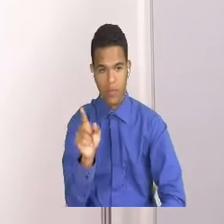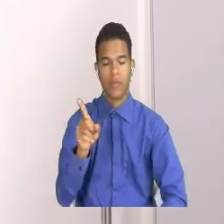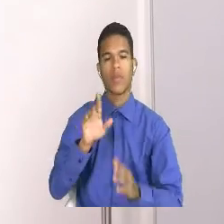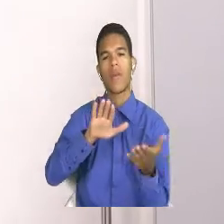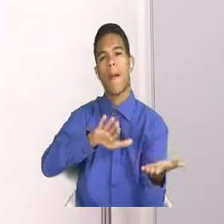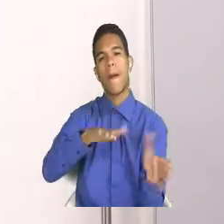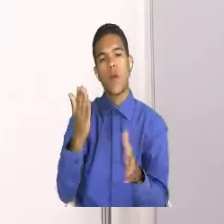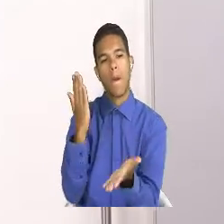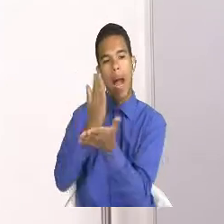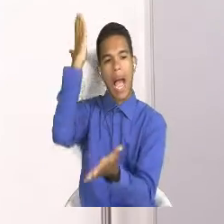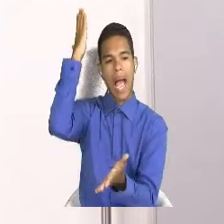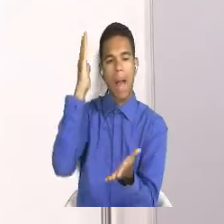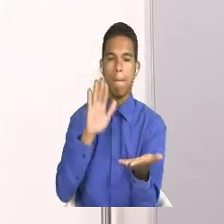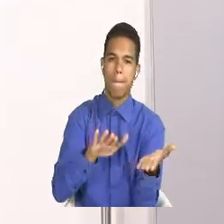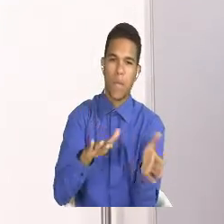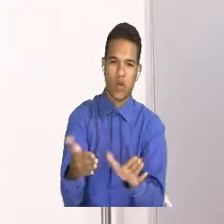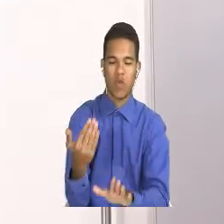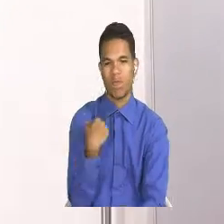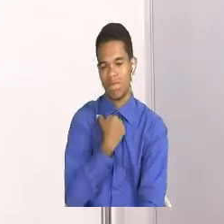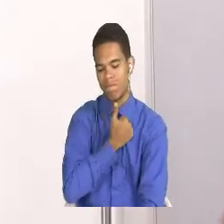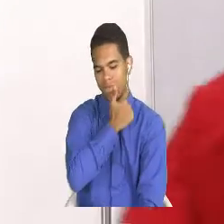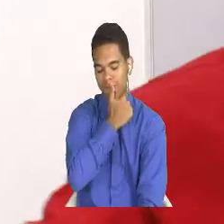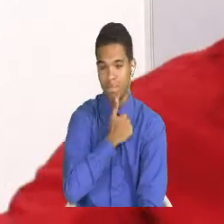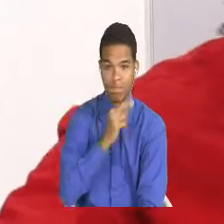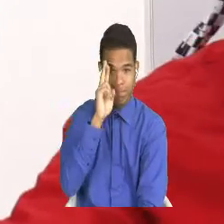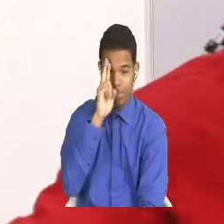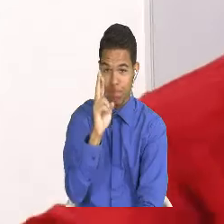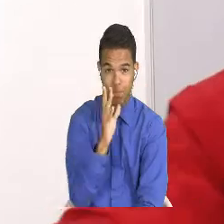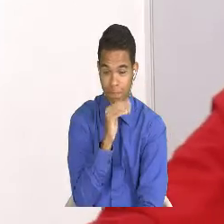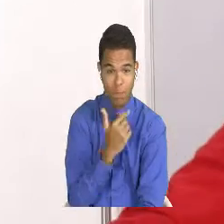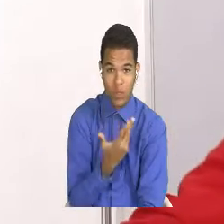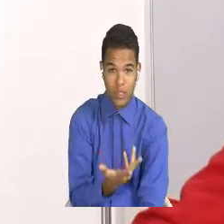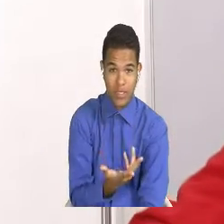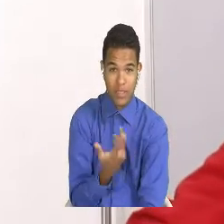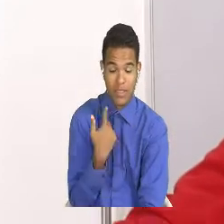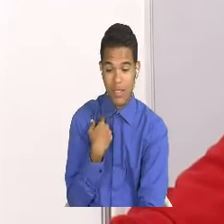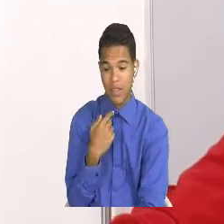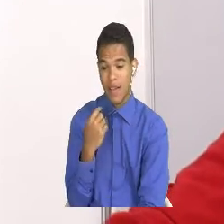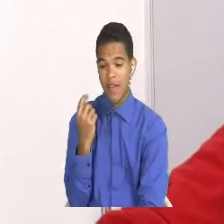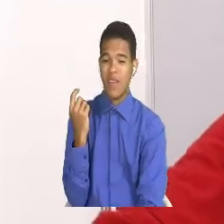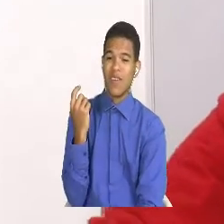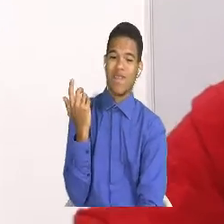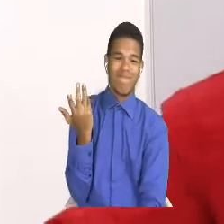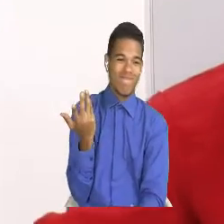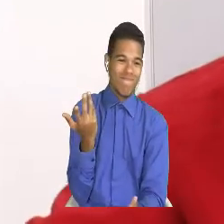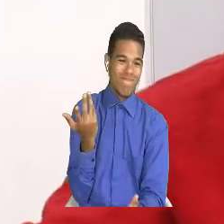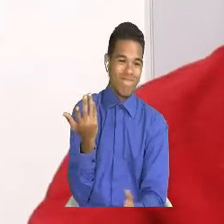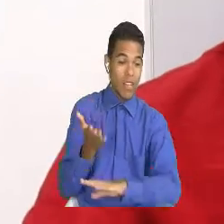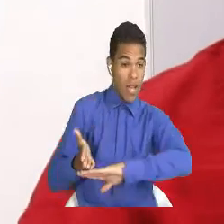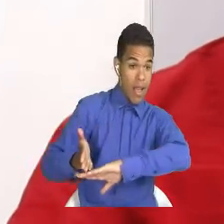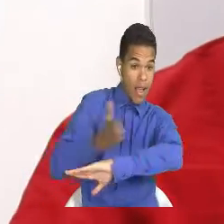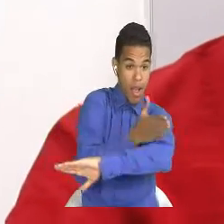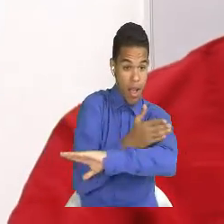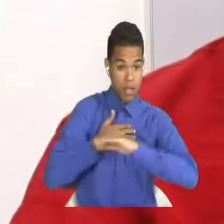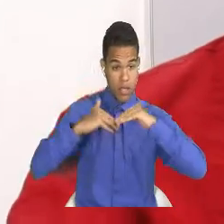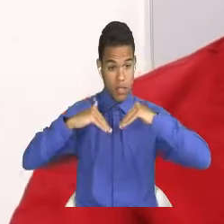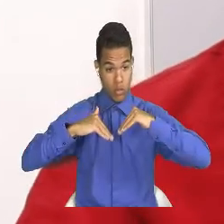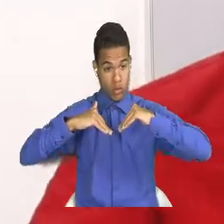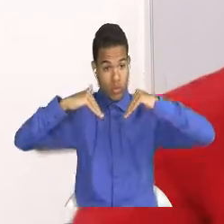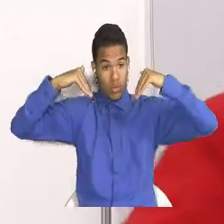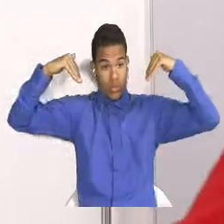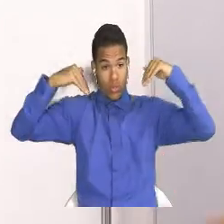lastimosamente no debía sufrir, la intolerancia, la indolencia, le cobró la vida a Carlitos minutos antes de ingresar al estadio para poder ver